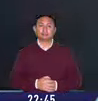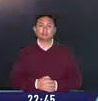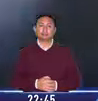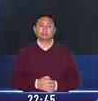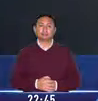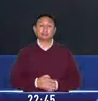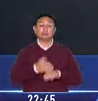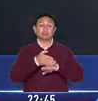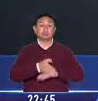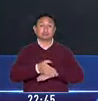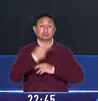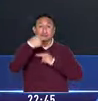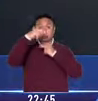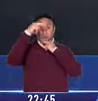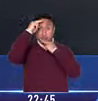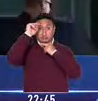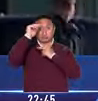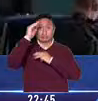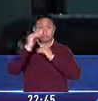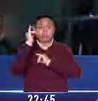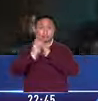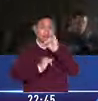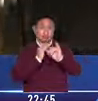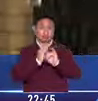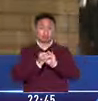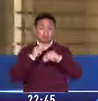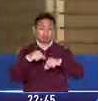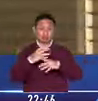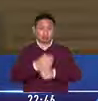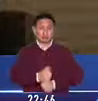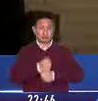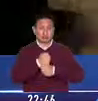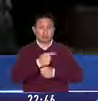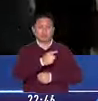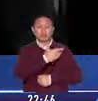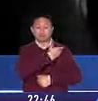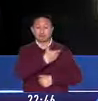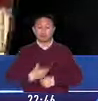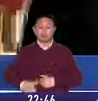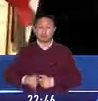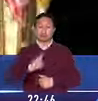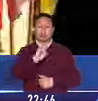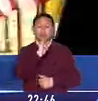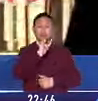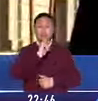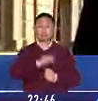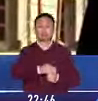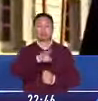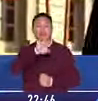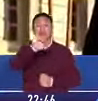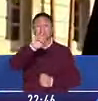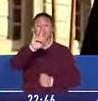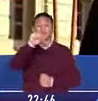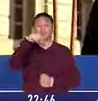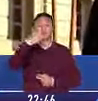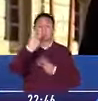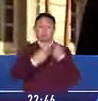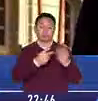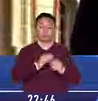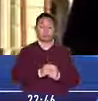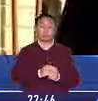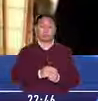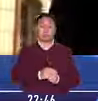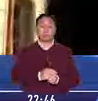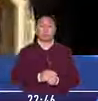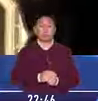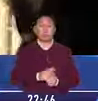Más adelante en las noticias del mundo, con estrictas seguridades, el presidente estadounidense Joe Biden visitó Ucrania,